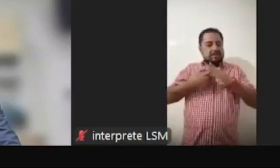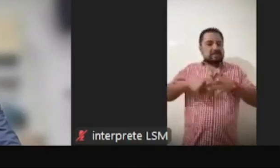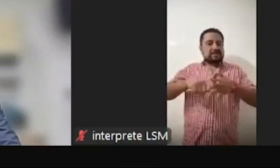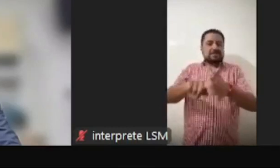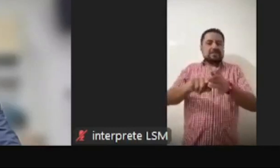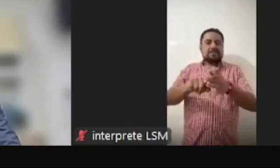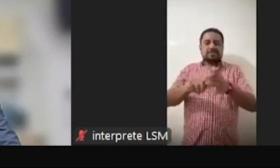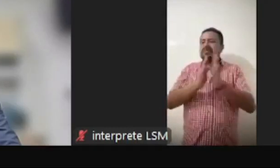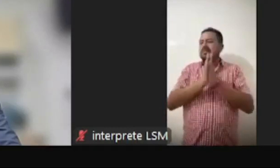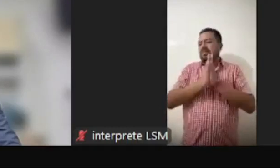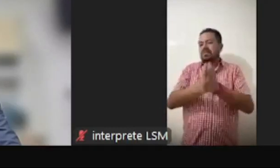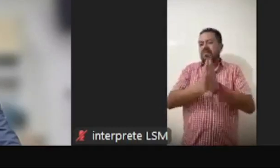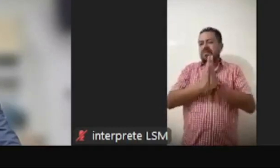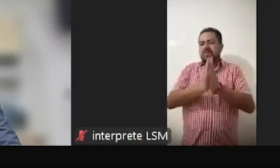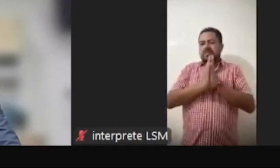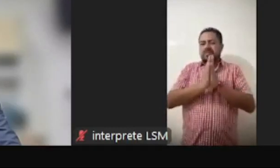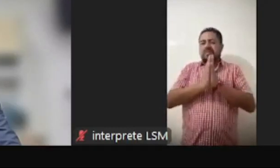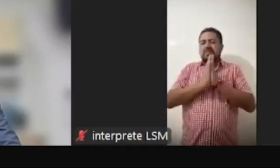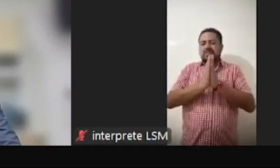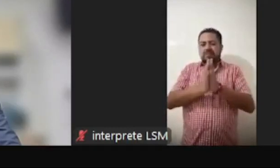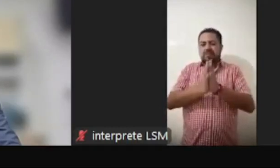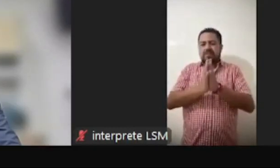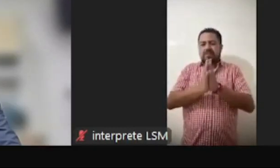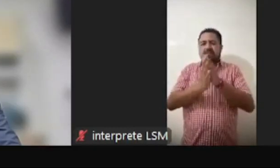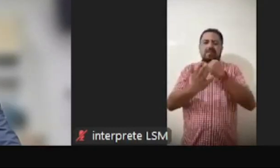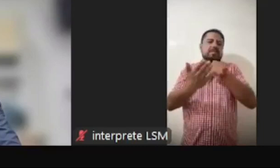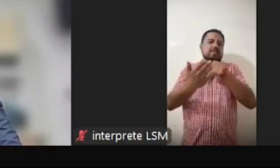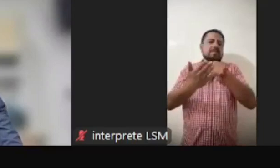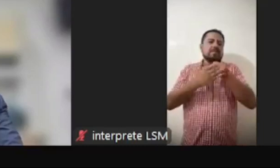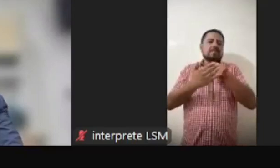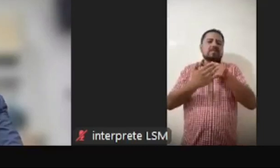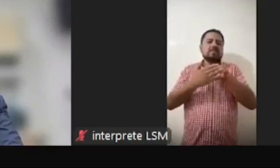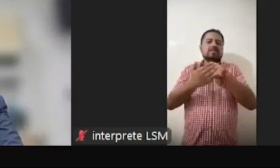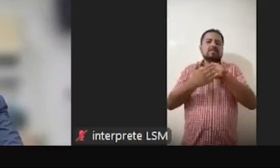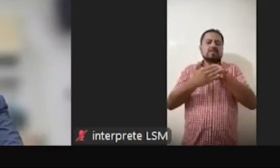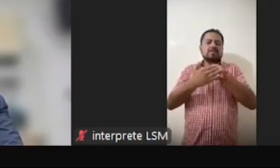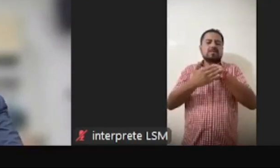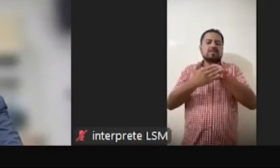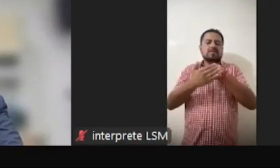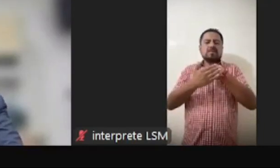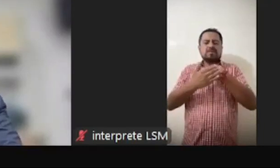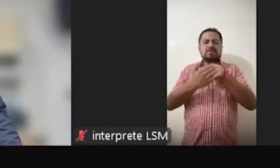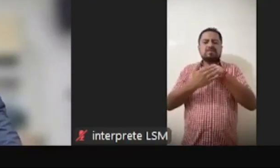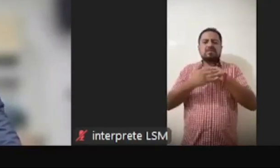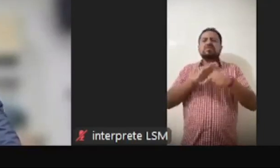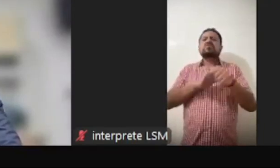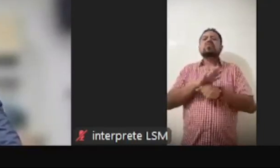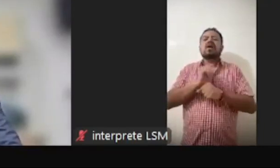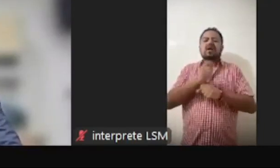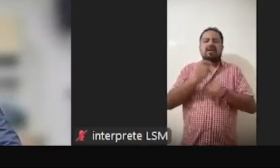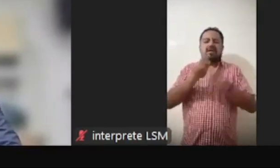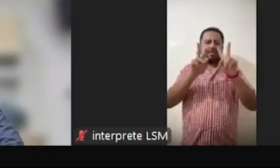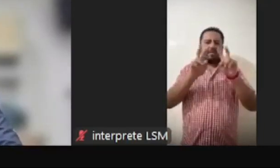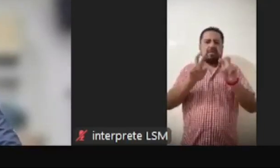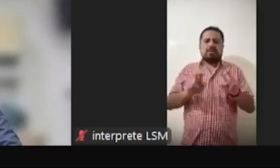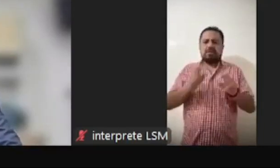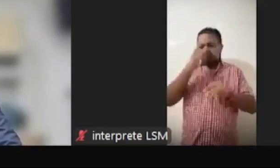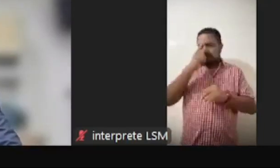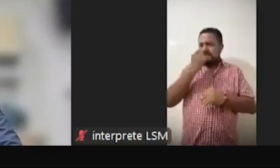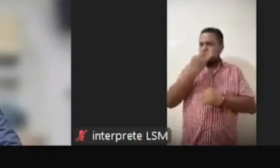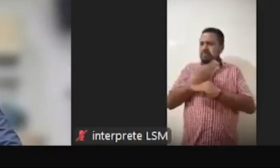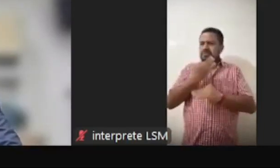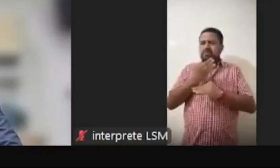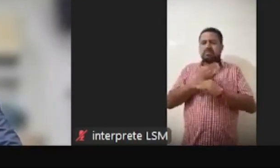Le solicito nos proceda a informar cuáles son los asuntos listados para resolver el día